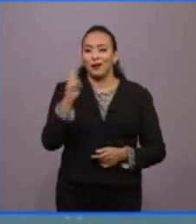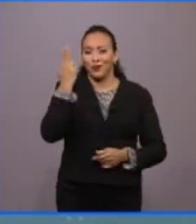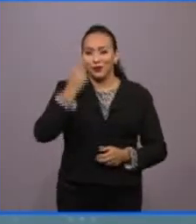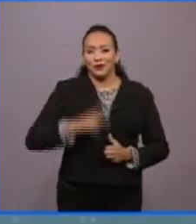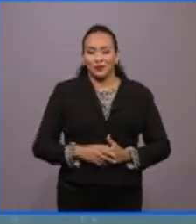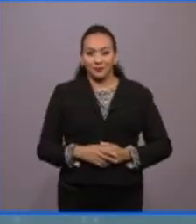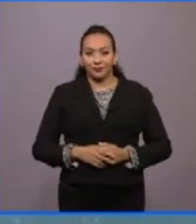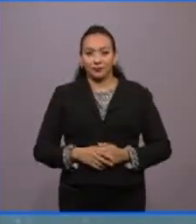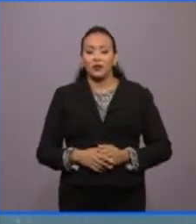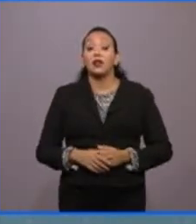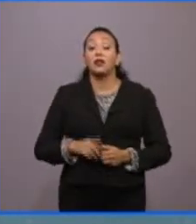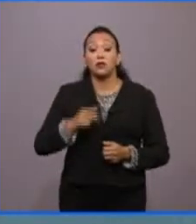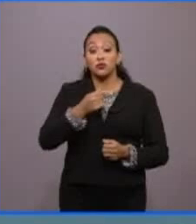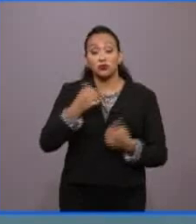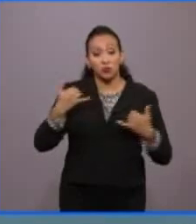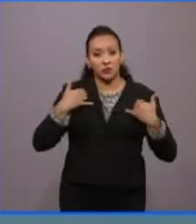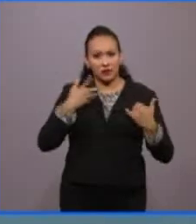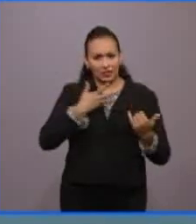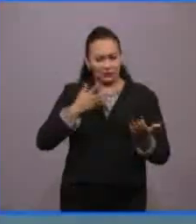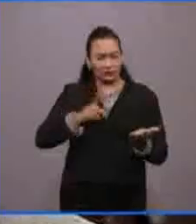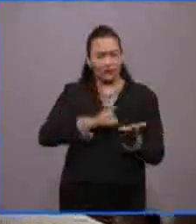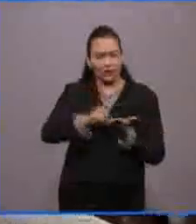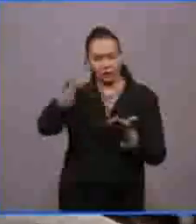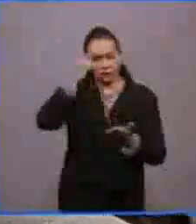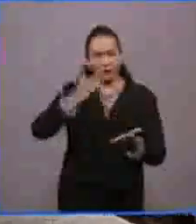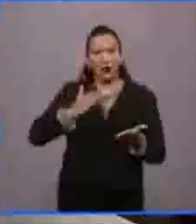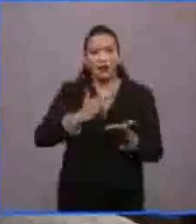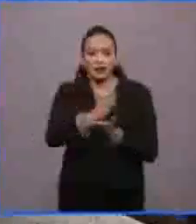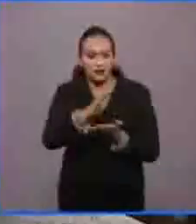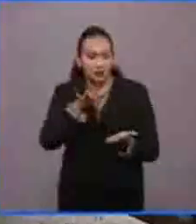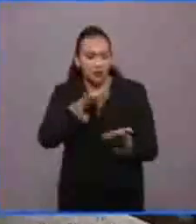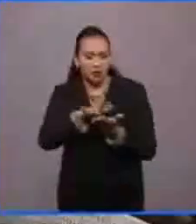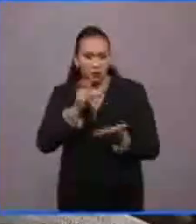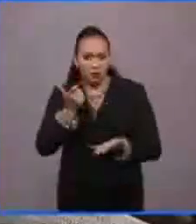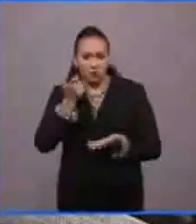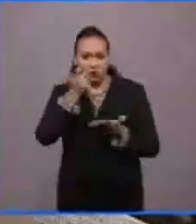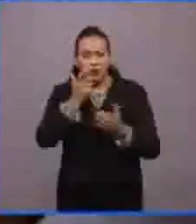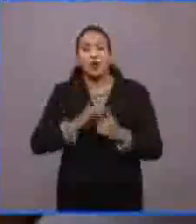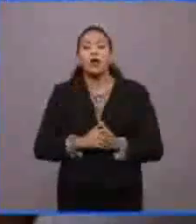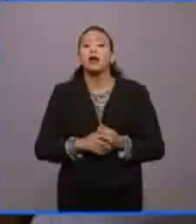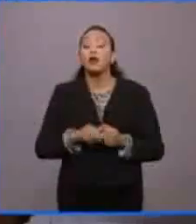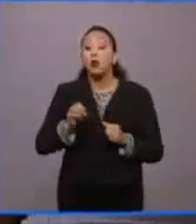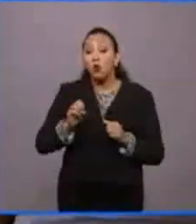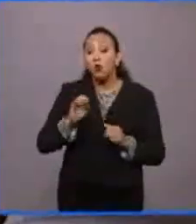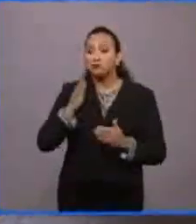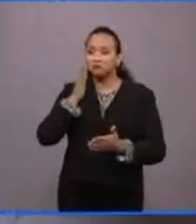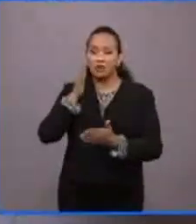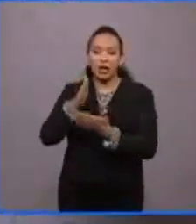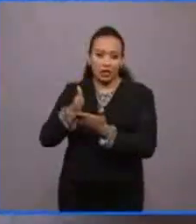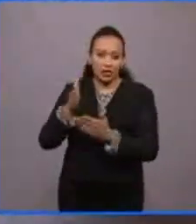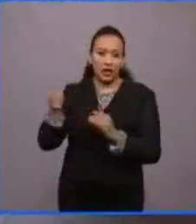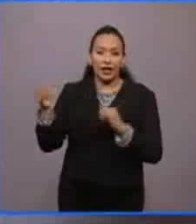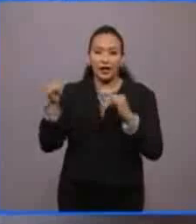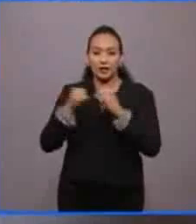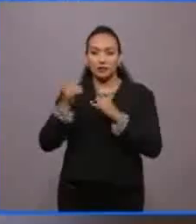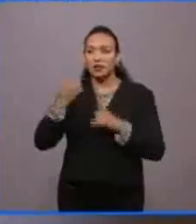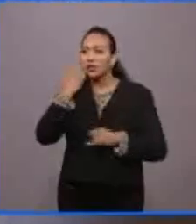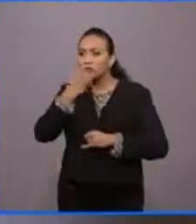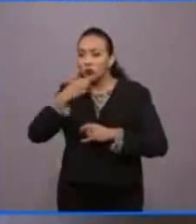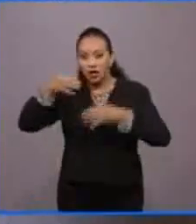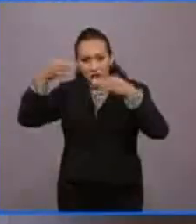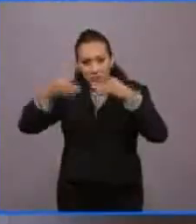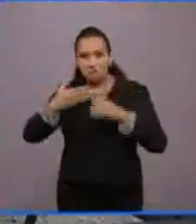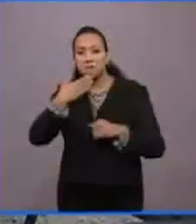universitaria. Tienen derecho a tener acceso a recursos educativos accesibles, así como acceder a instalaciones adecuadas y